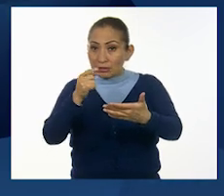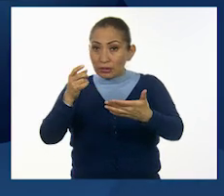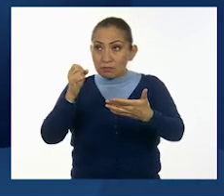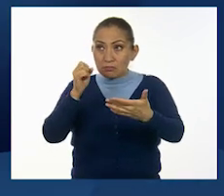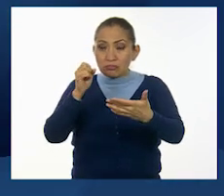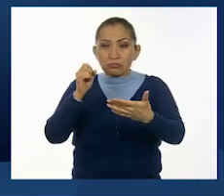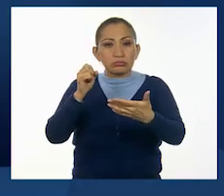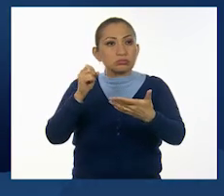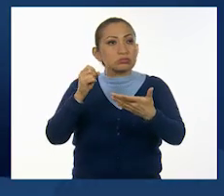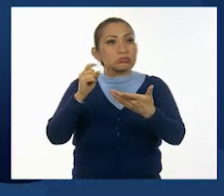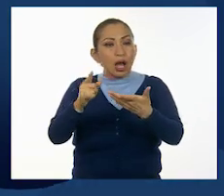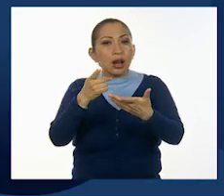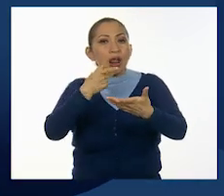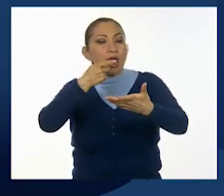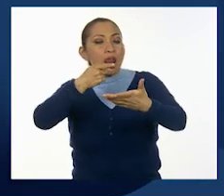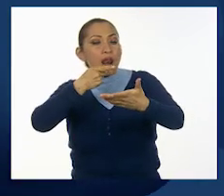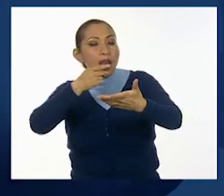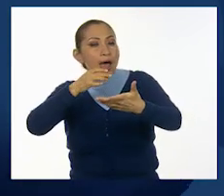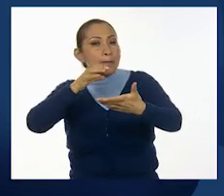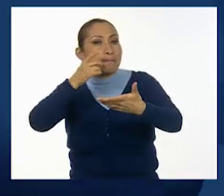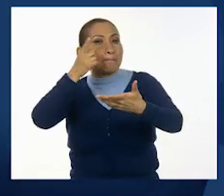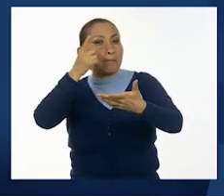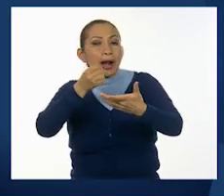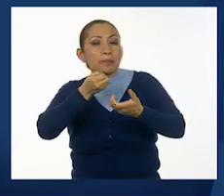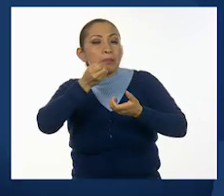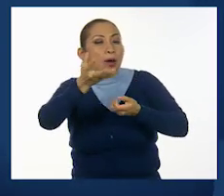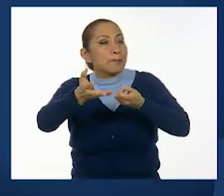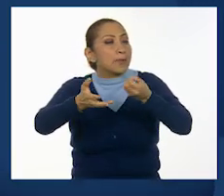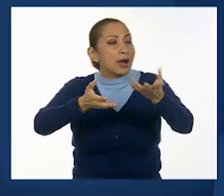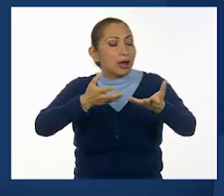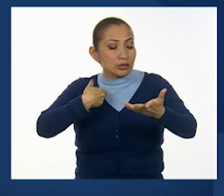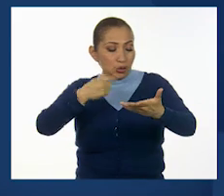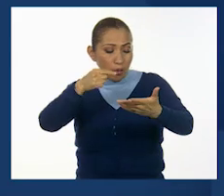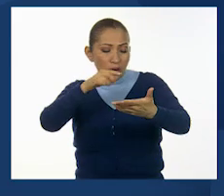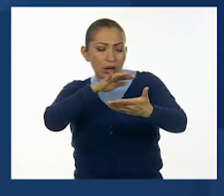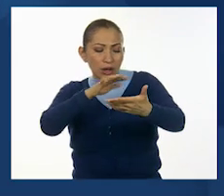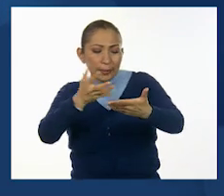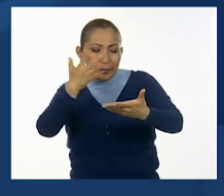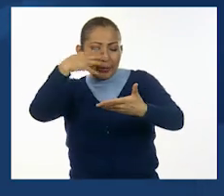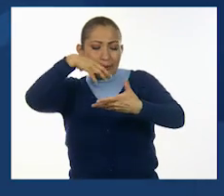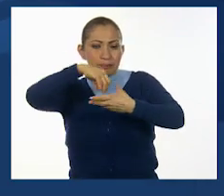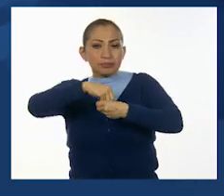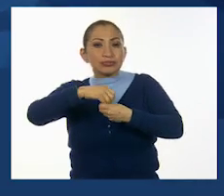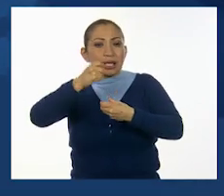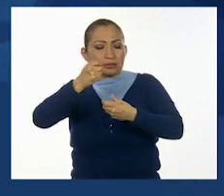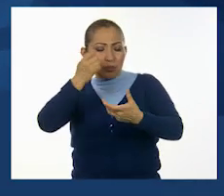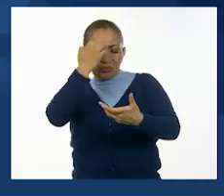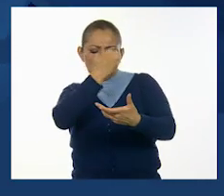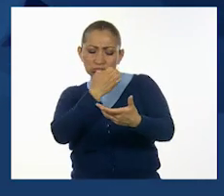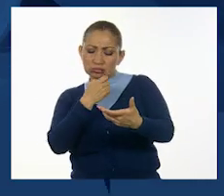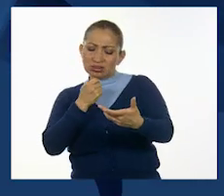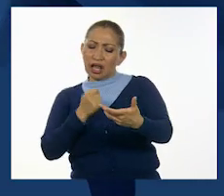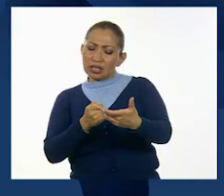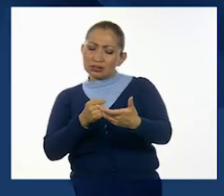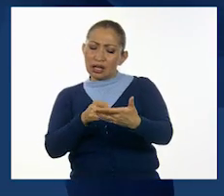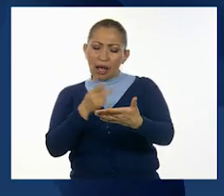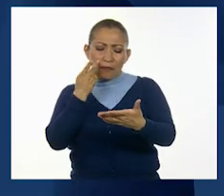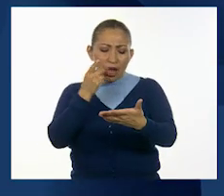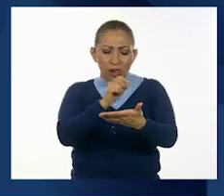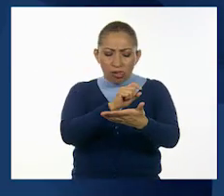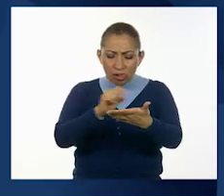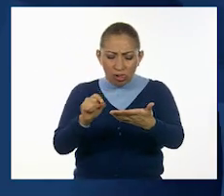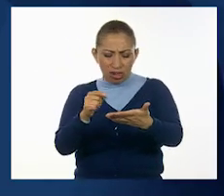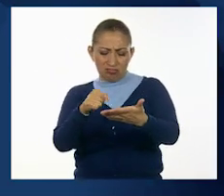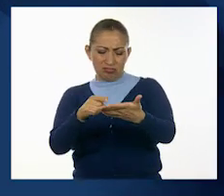recursos de la oralización. Apropiarse del texto implica cuestionarlo, implica rayarlo,